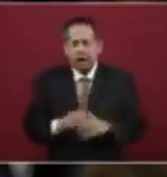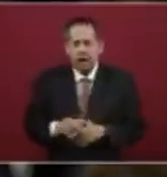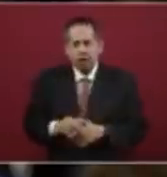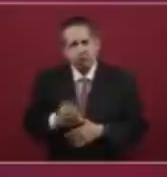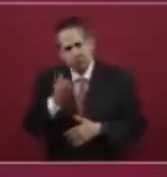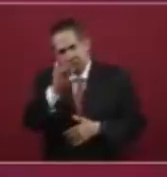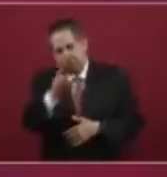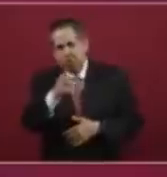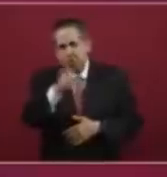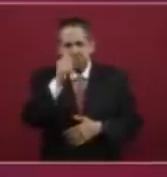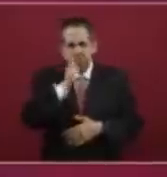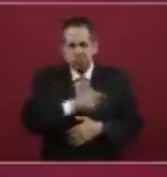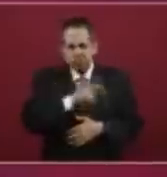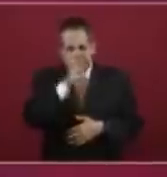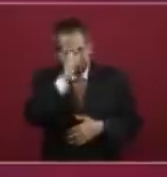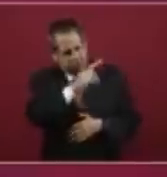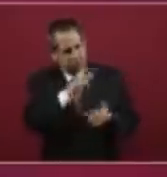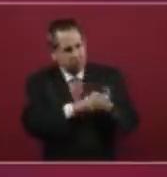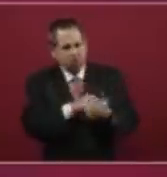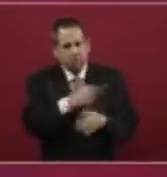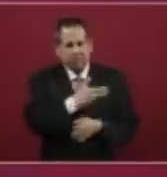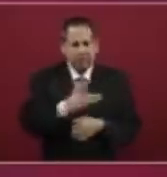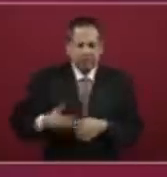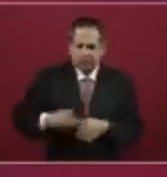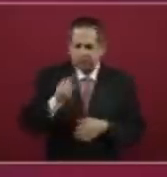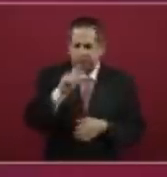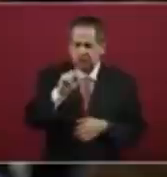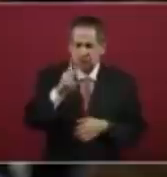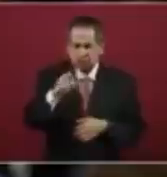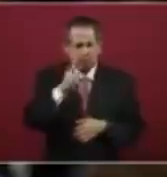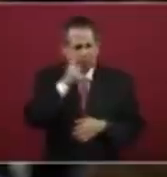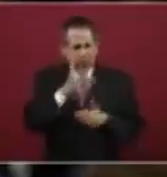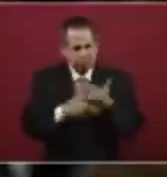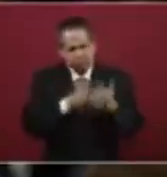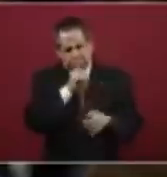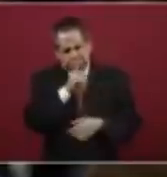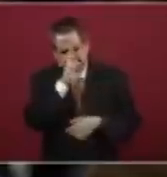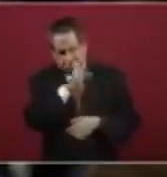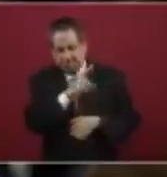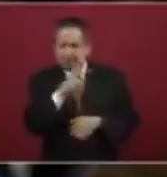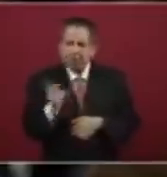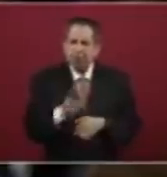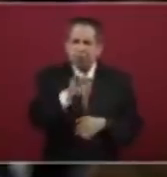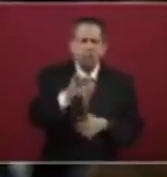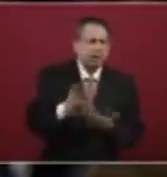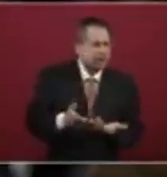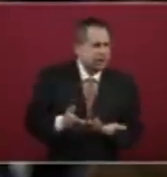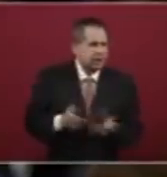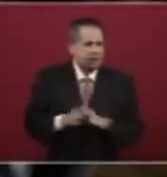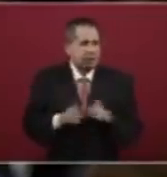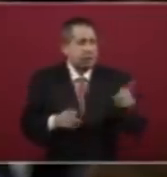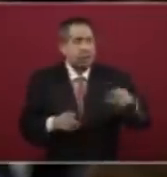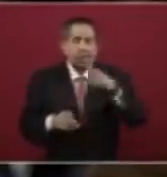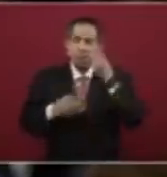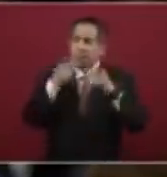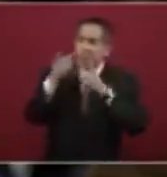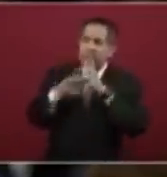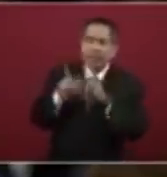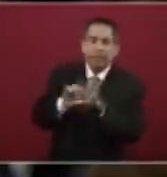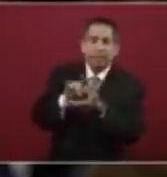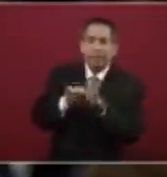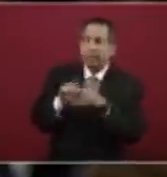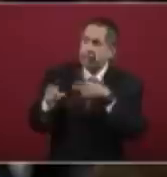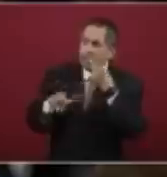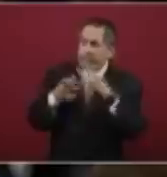respetuoso con las posturas del presidente de Estados Unidos, preguntarle si después de estas declaraciones a través de